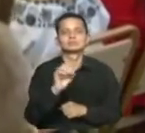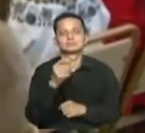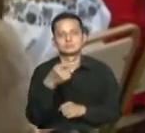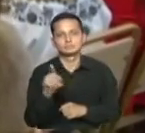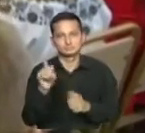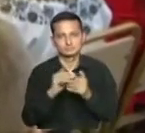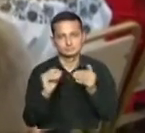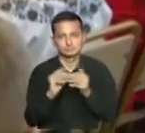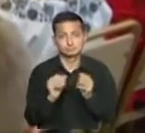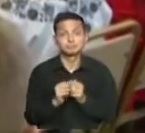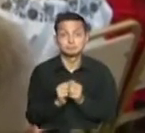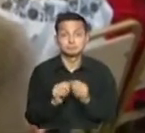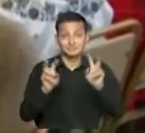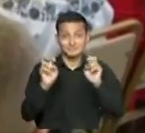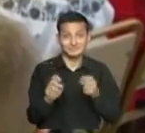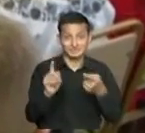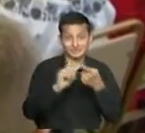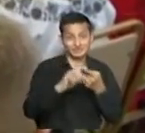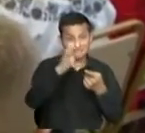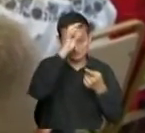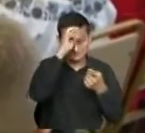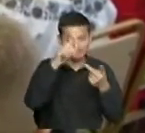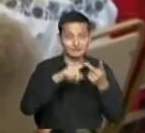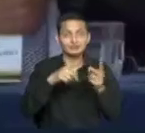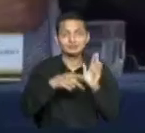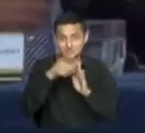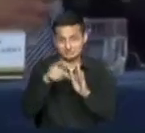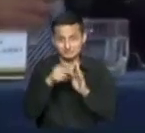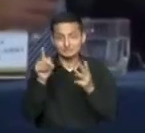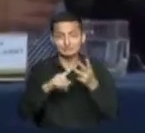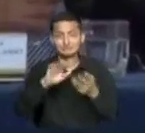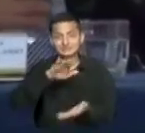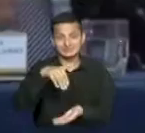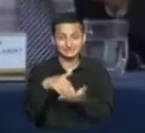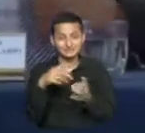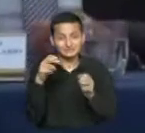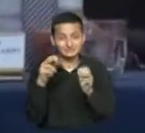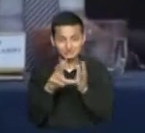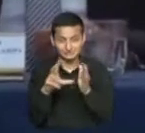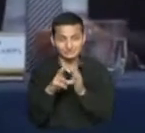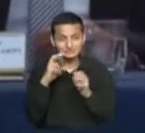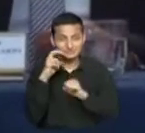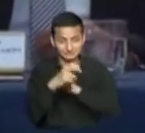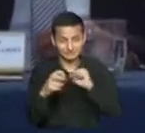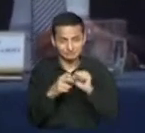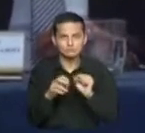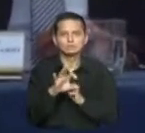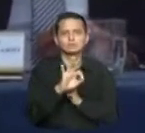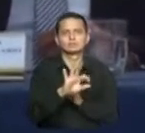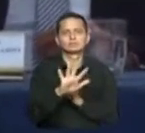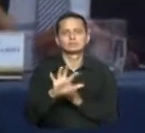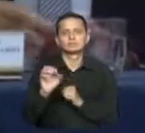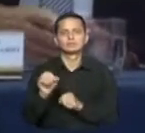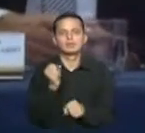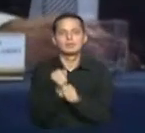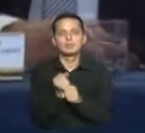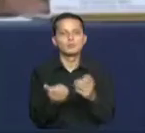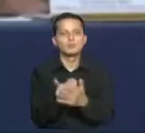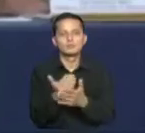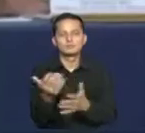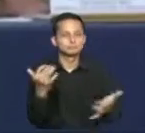que solo entre los sectores hospitalarios, petroleros y de convenciones se generen 950 empleos, se reactiven